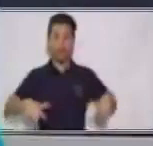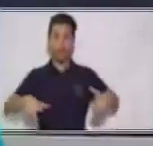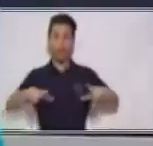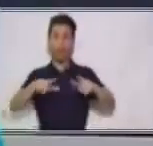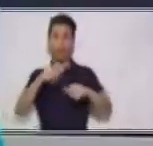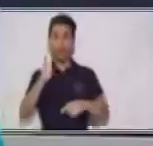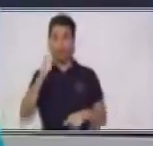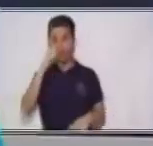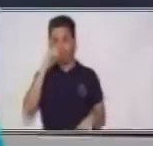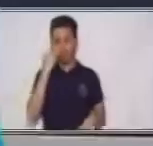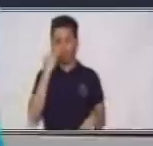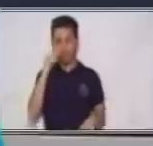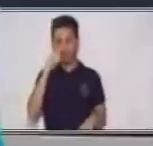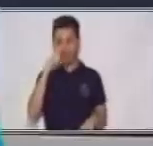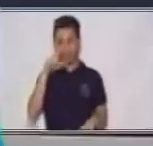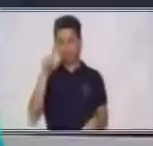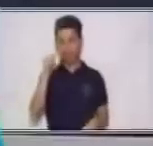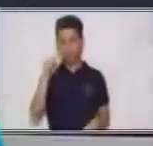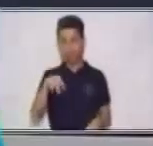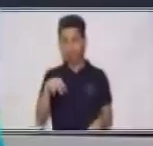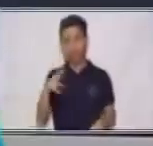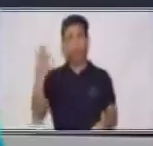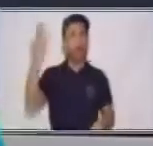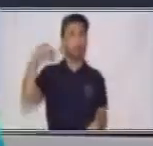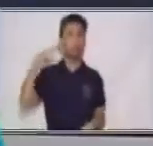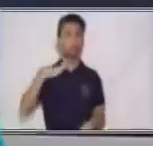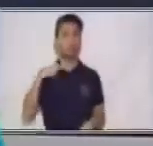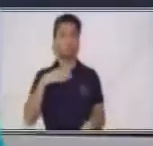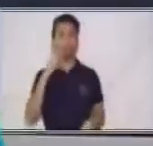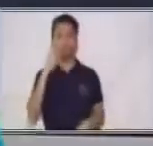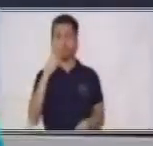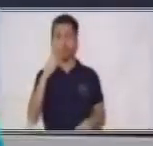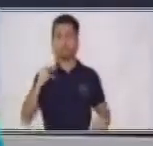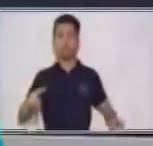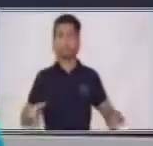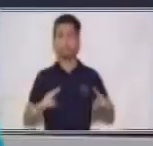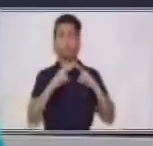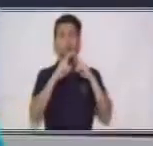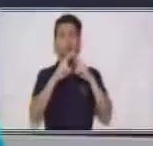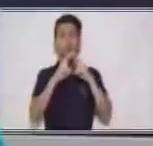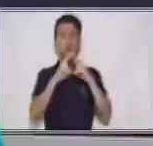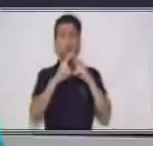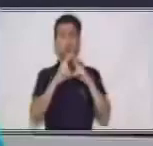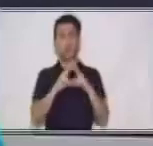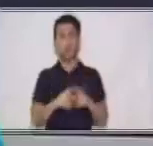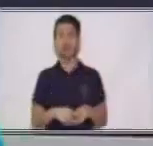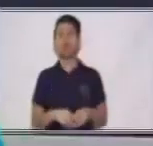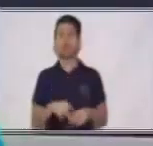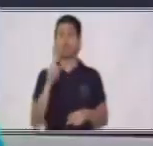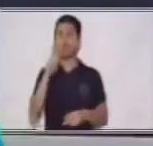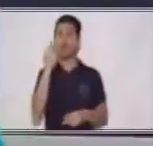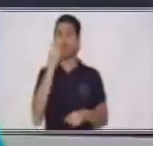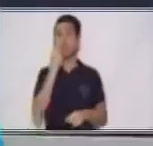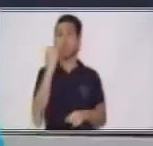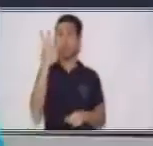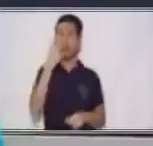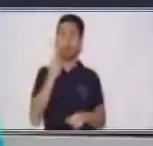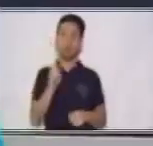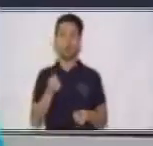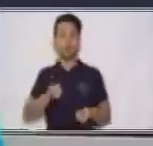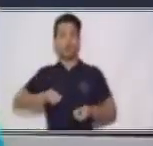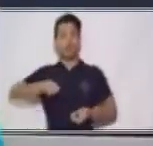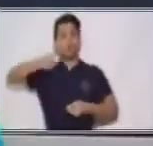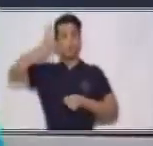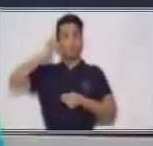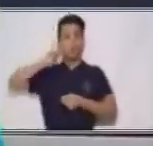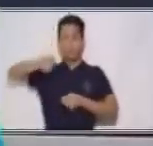3 ríos y también existían 3 volcanes. Resulta que existía una doncella que todos los días ella iba a bañarse a esos